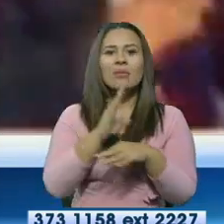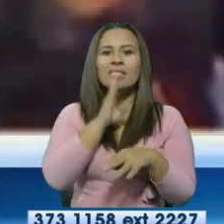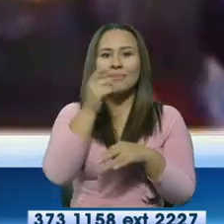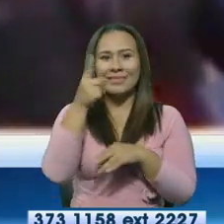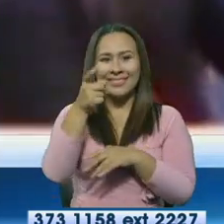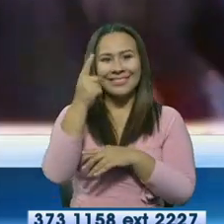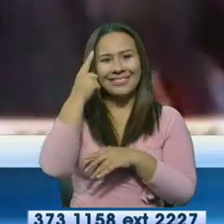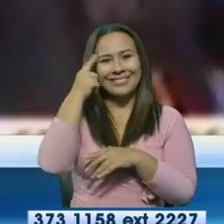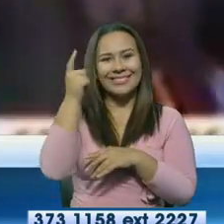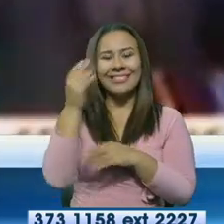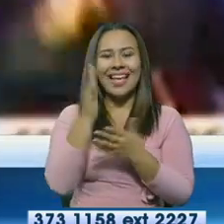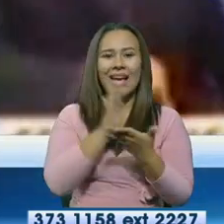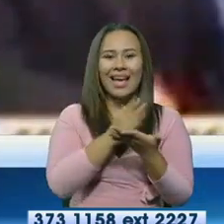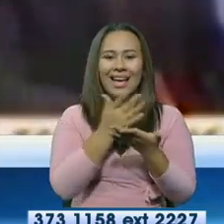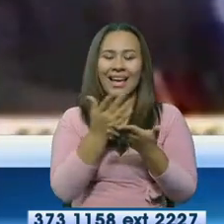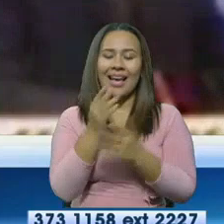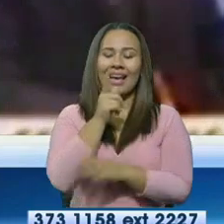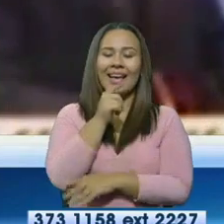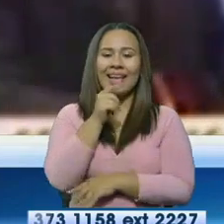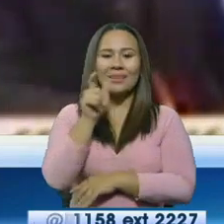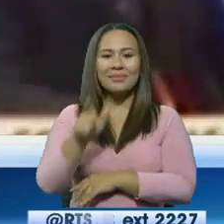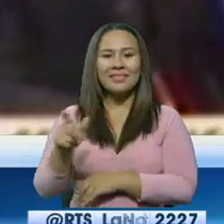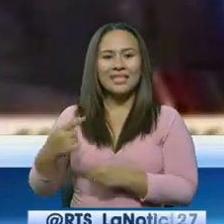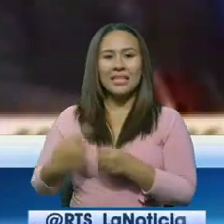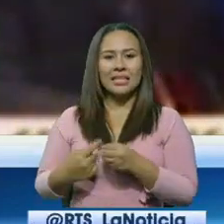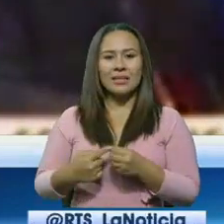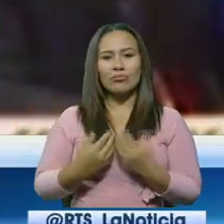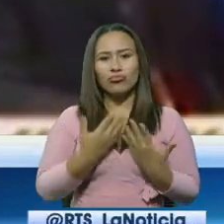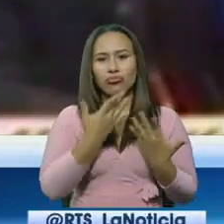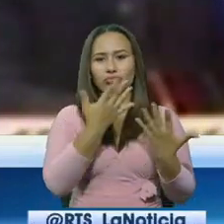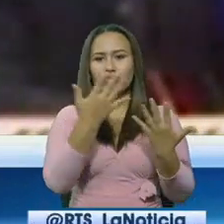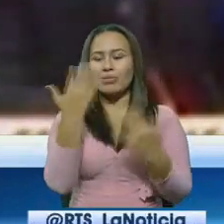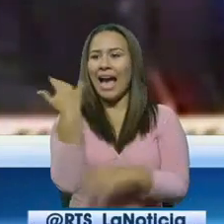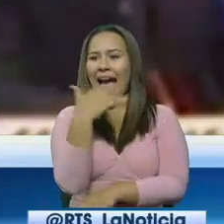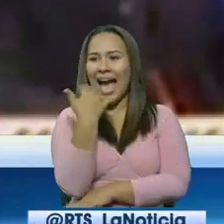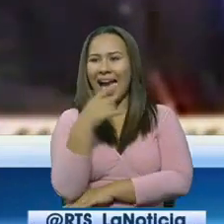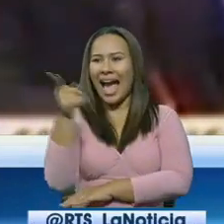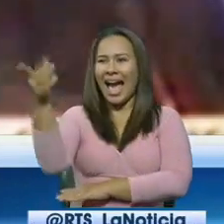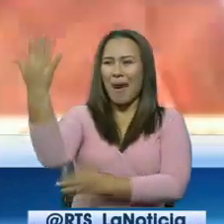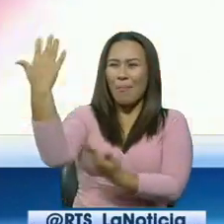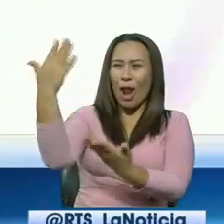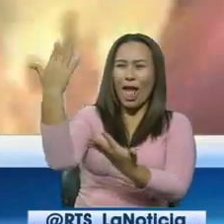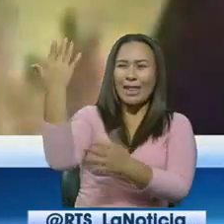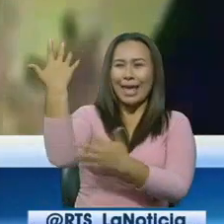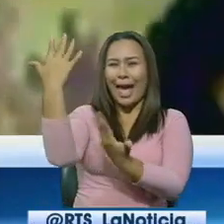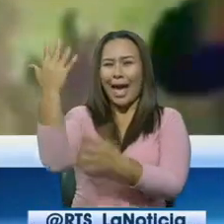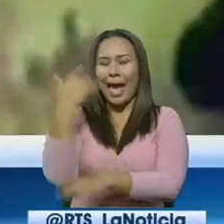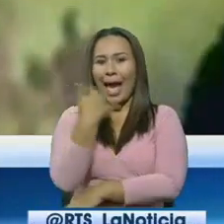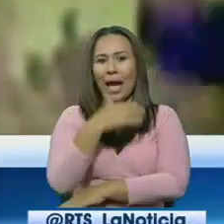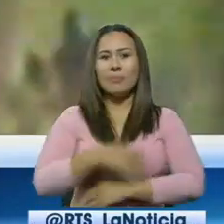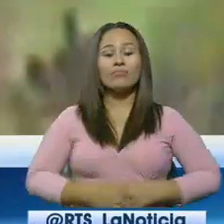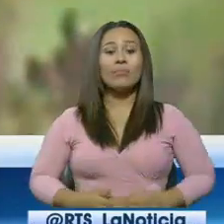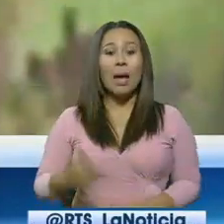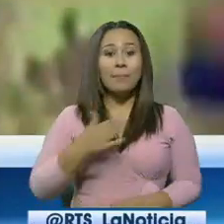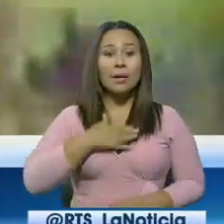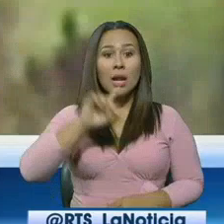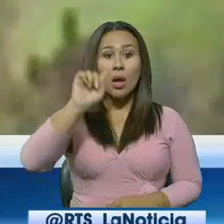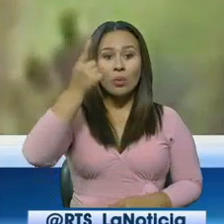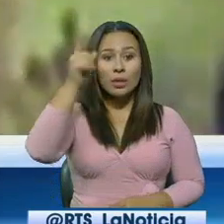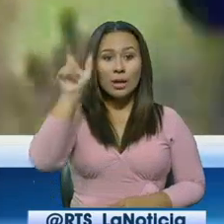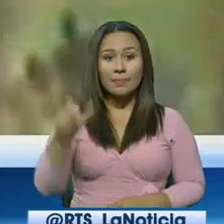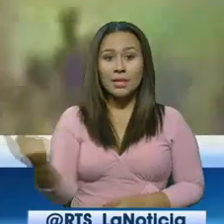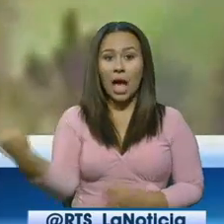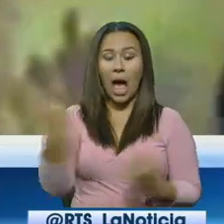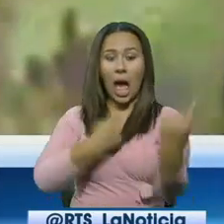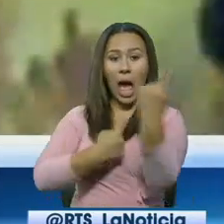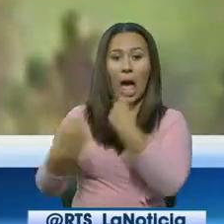y añoradas estampas quiteñas, que no eran más que una crítica con humor a la política de ese entonces. A mí la única persona que me grita, me chata mal y